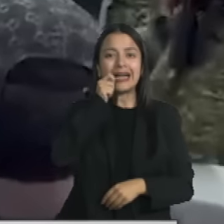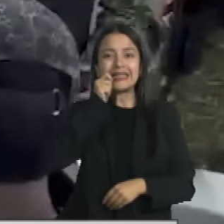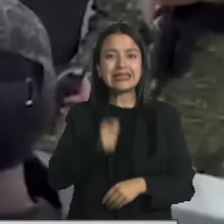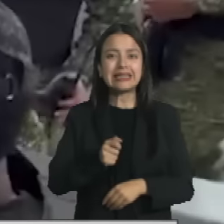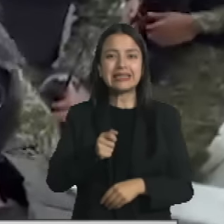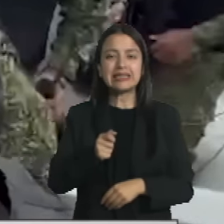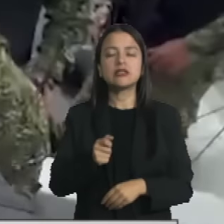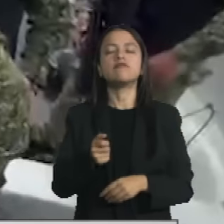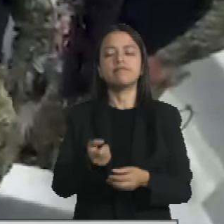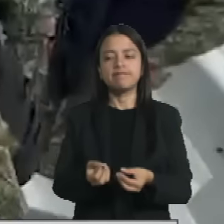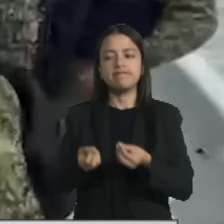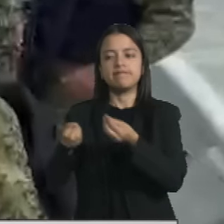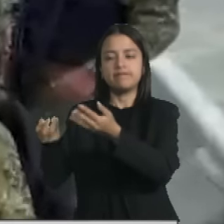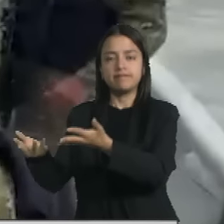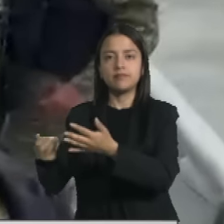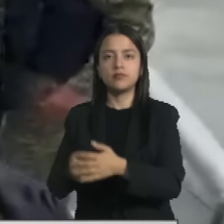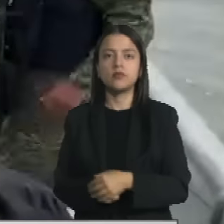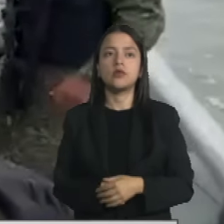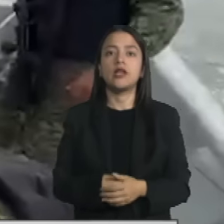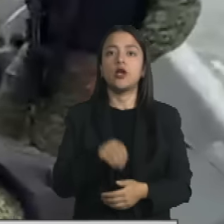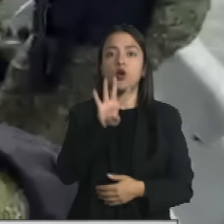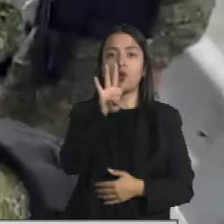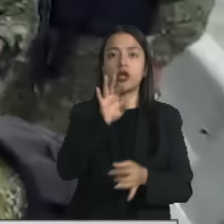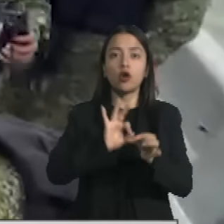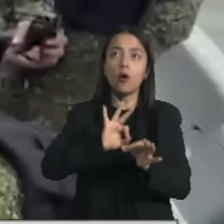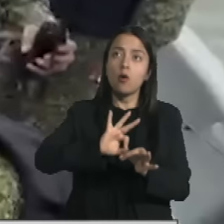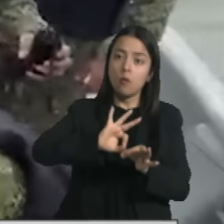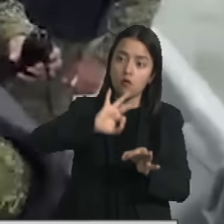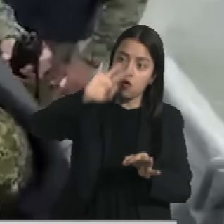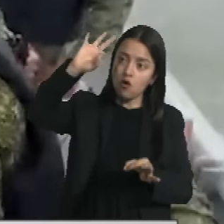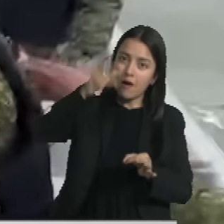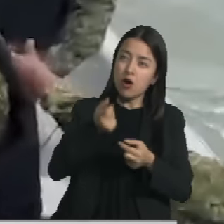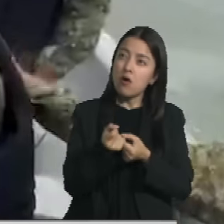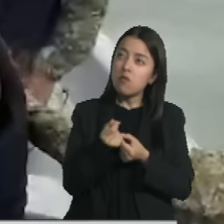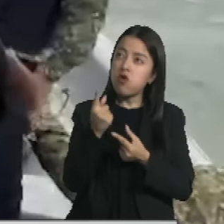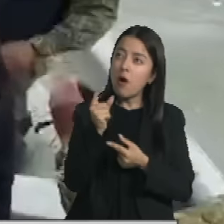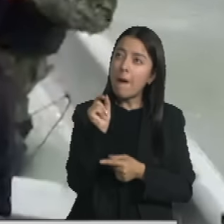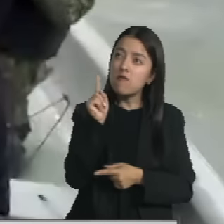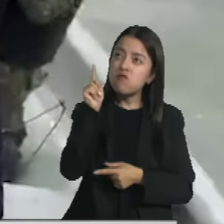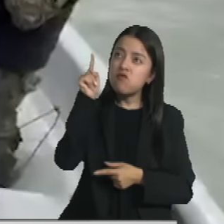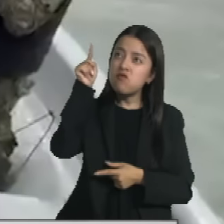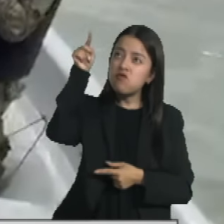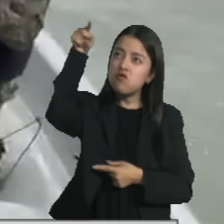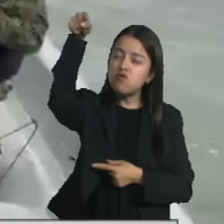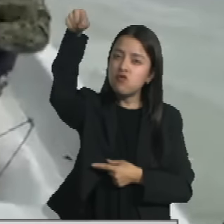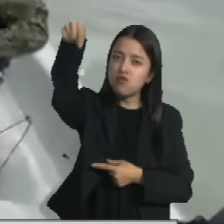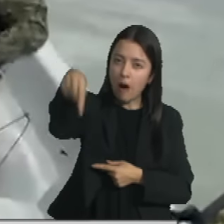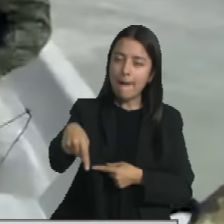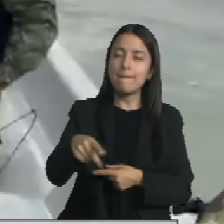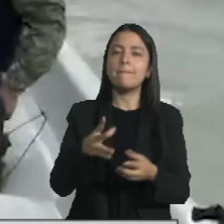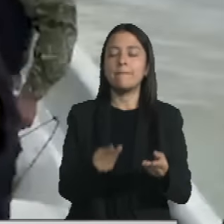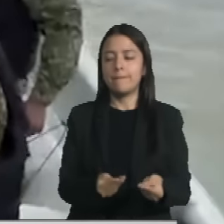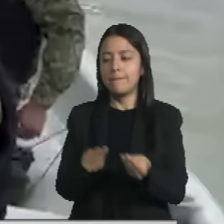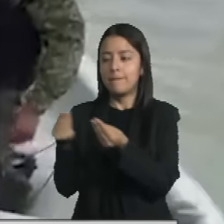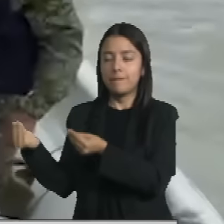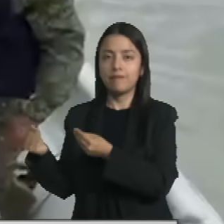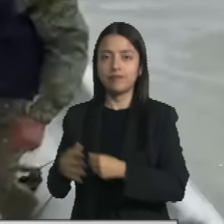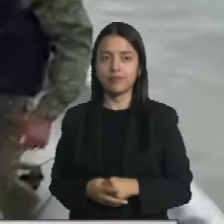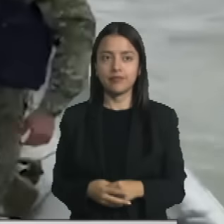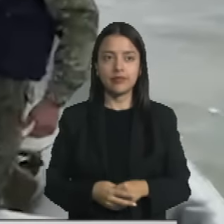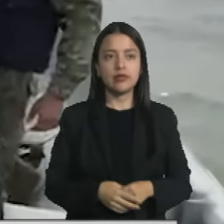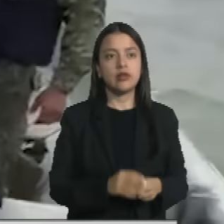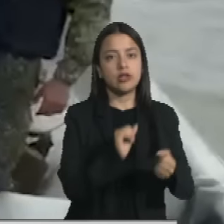granadas hechizas, y 4 cohetes improvisados. Hasta la bocana del río Raposo, ubicado en zona rural del distrito de Buenaventura,